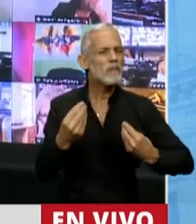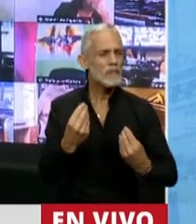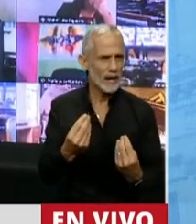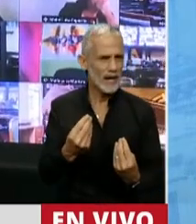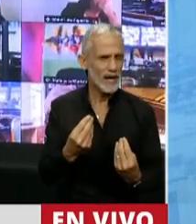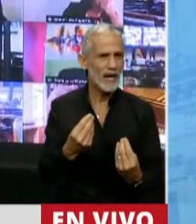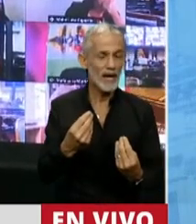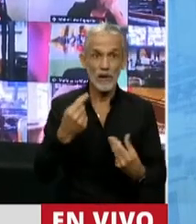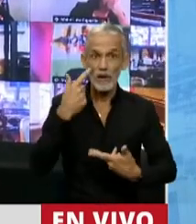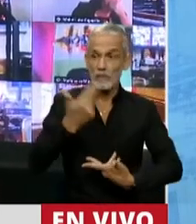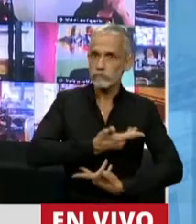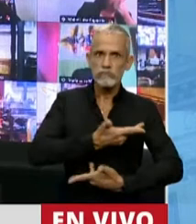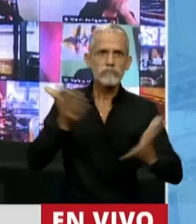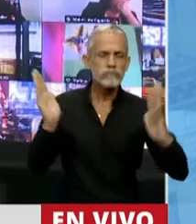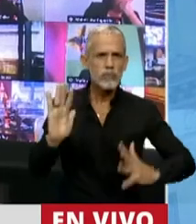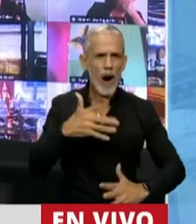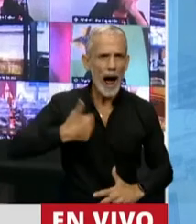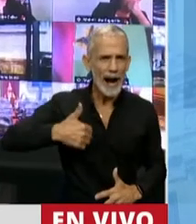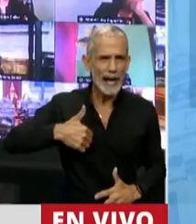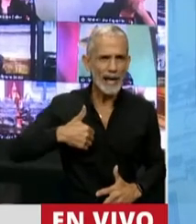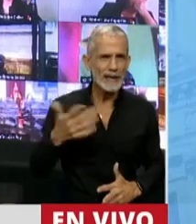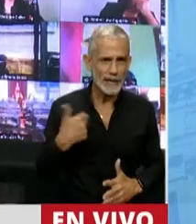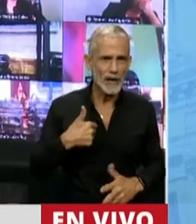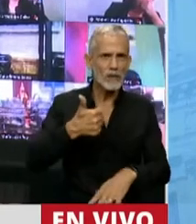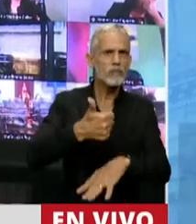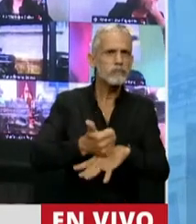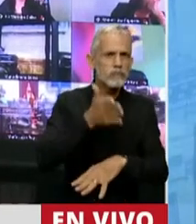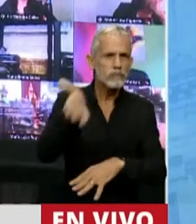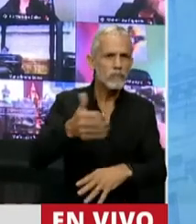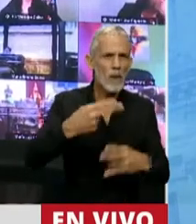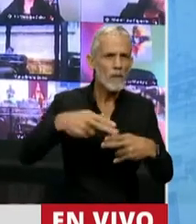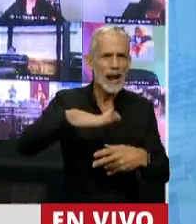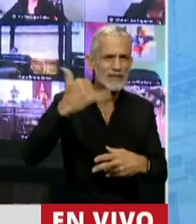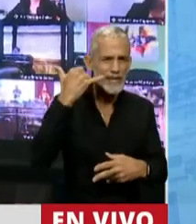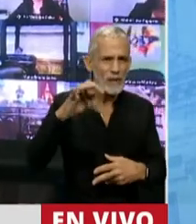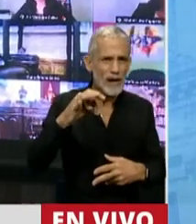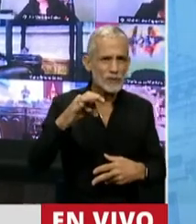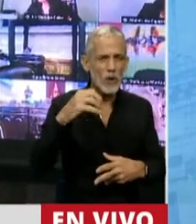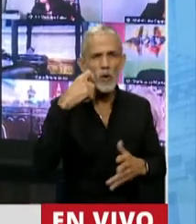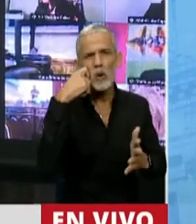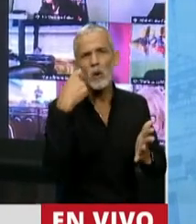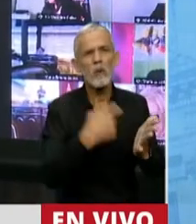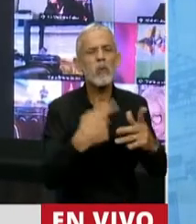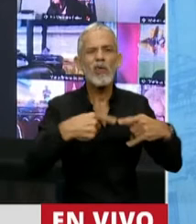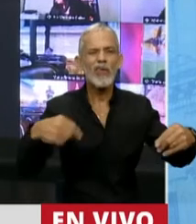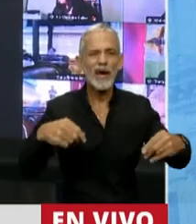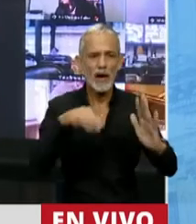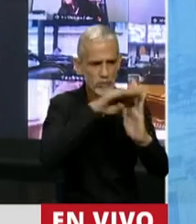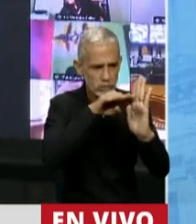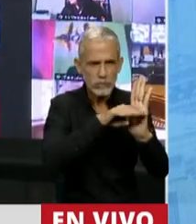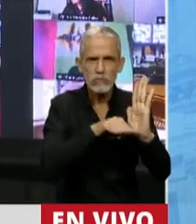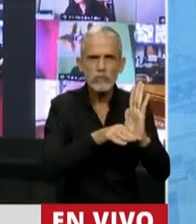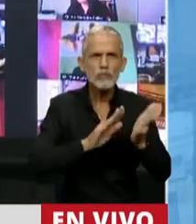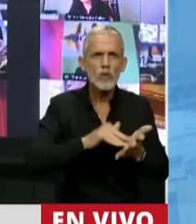expuesto a toda la ciudadanía argentina que estuvo presente en la vulneración de las exigencias